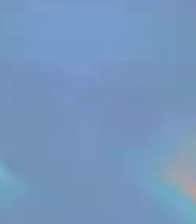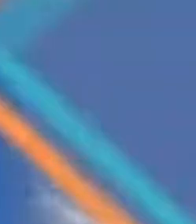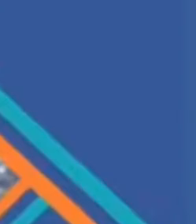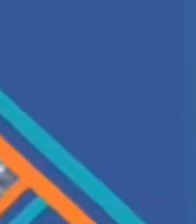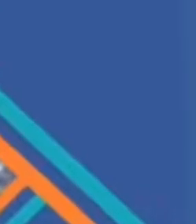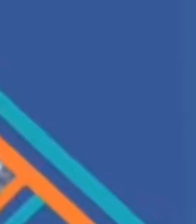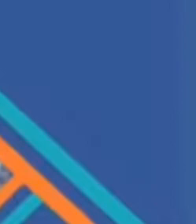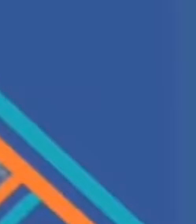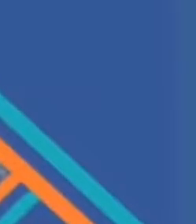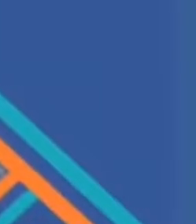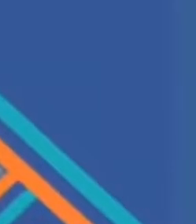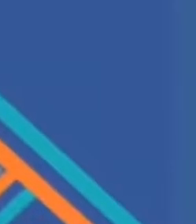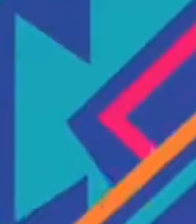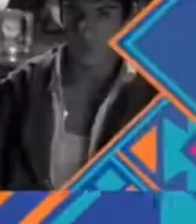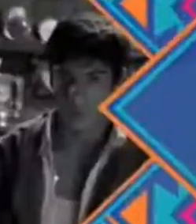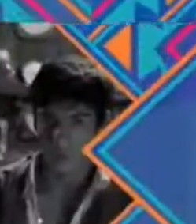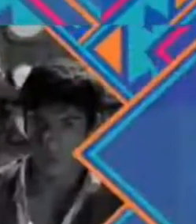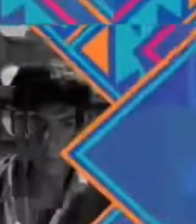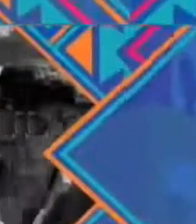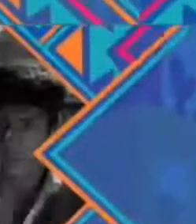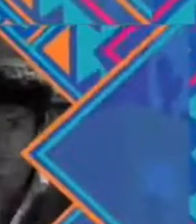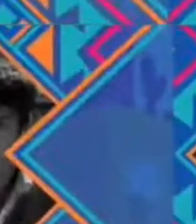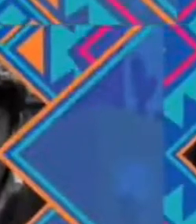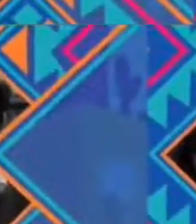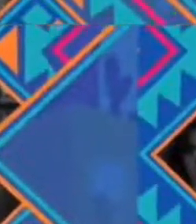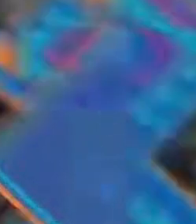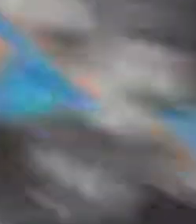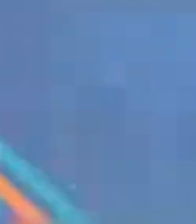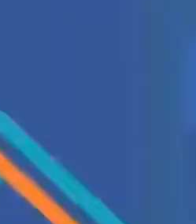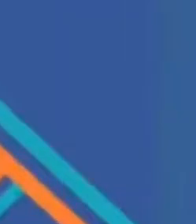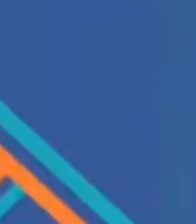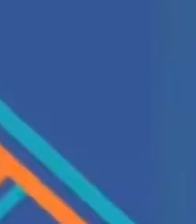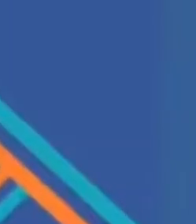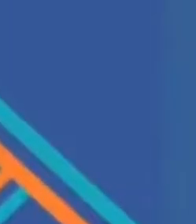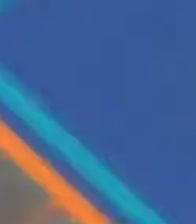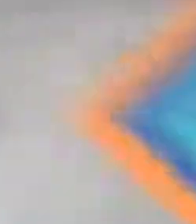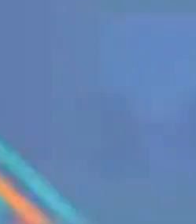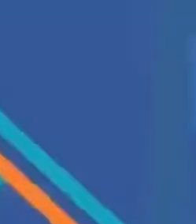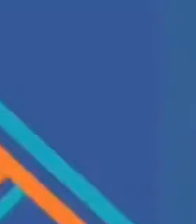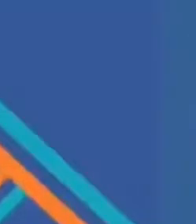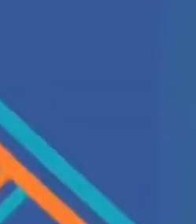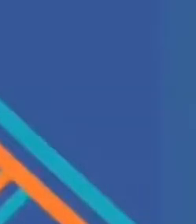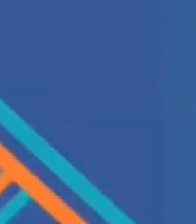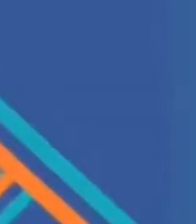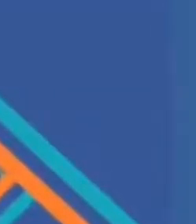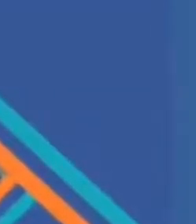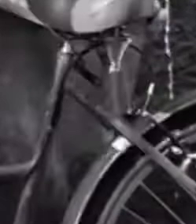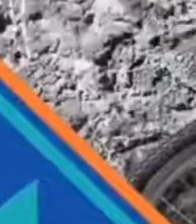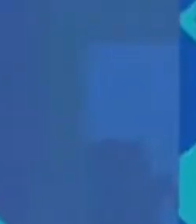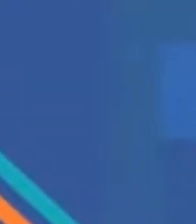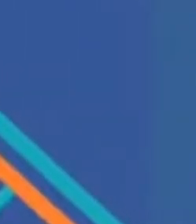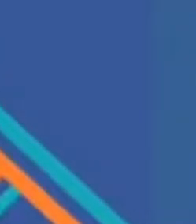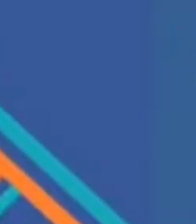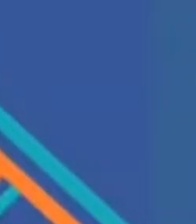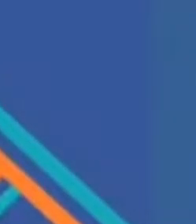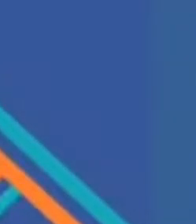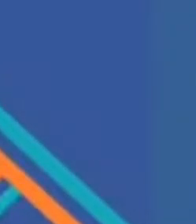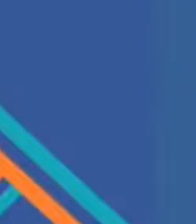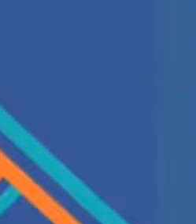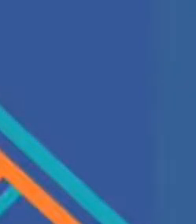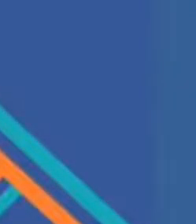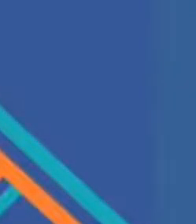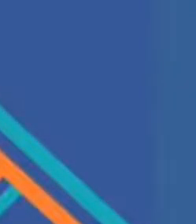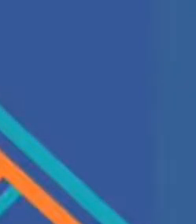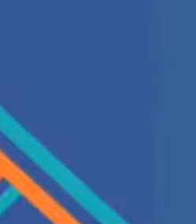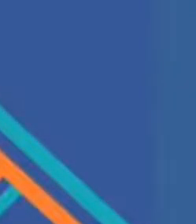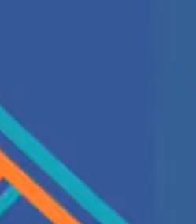Contigo a la distancia, IMCINE y Canal 28 llevan a tu hogar el ciclo Día Nacional del Cine Mexicano, del